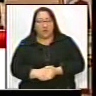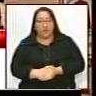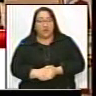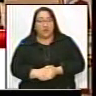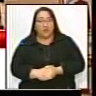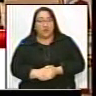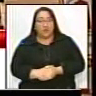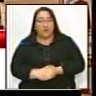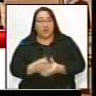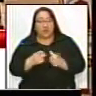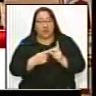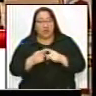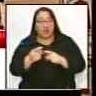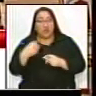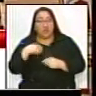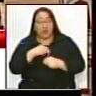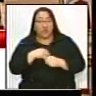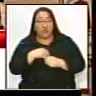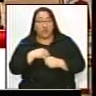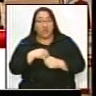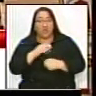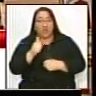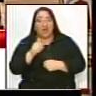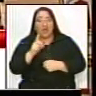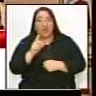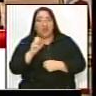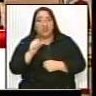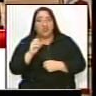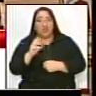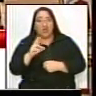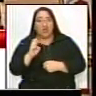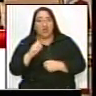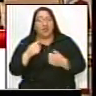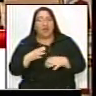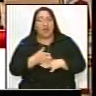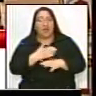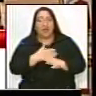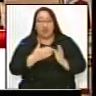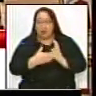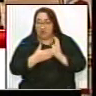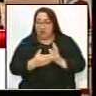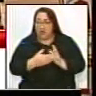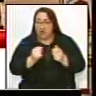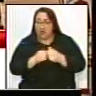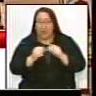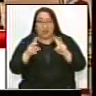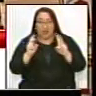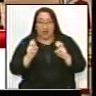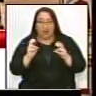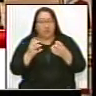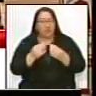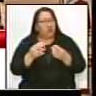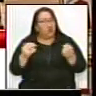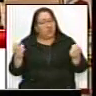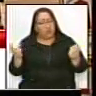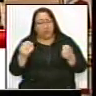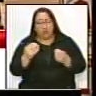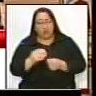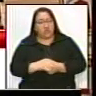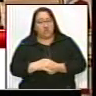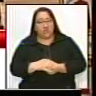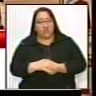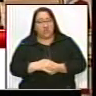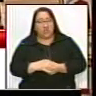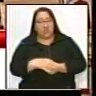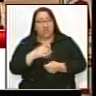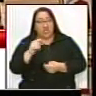ende, nosotros, a DESODER, antes de presentar el caso, muchos casos, estuviera así